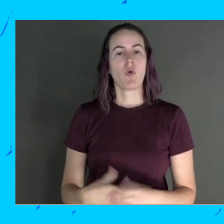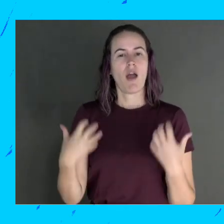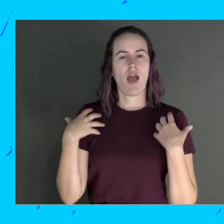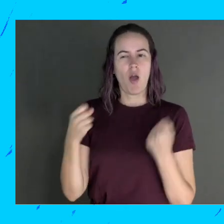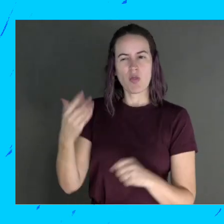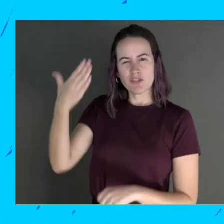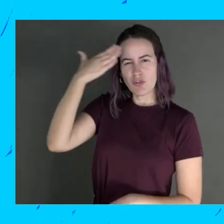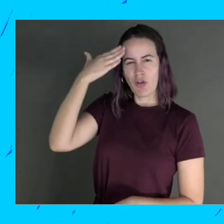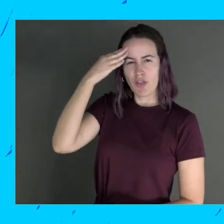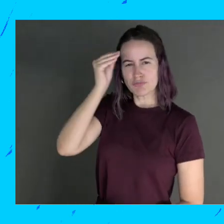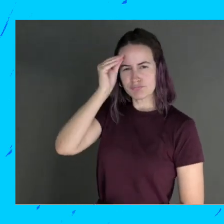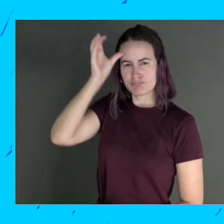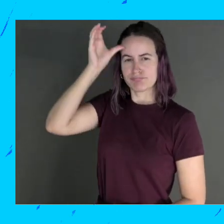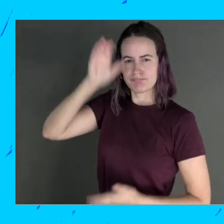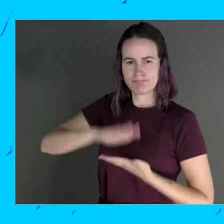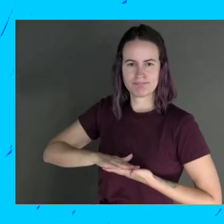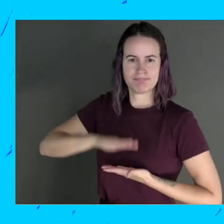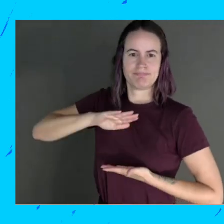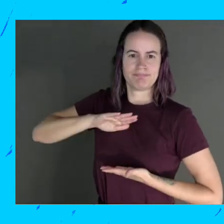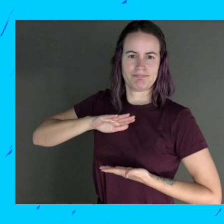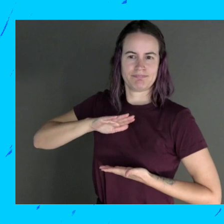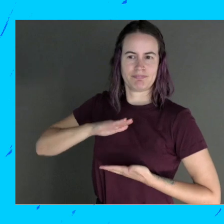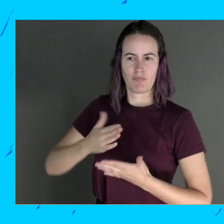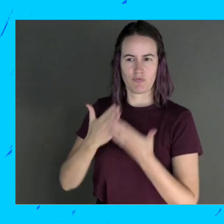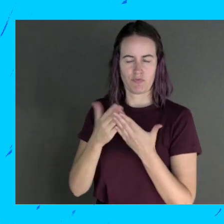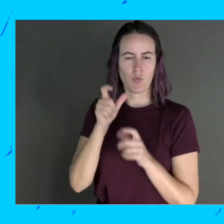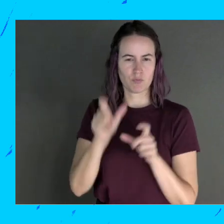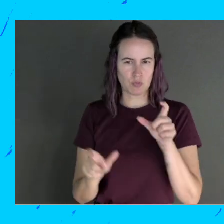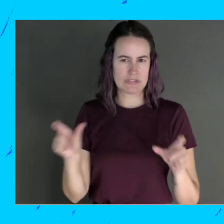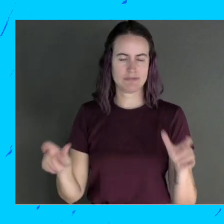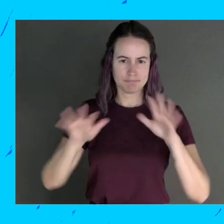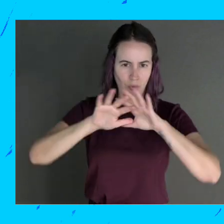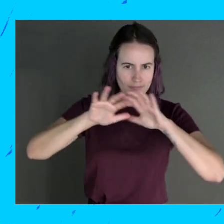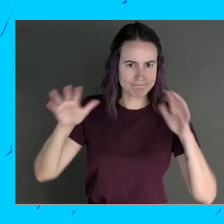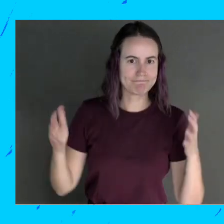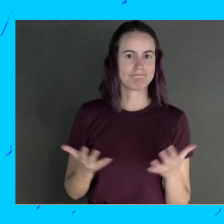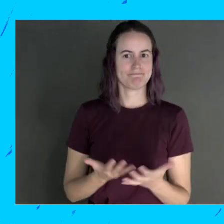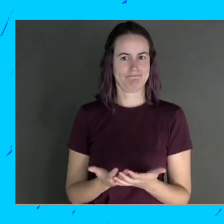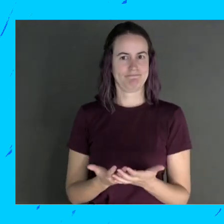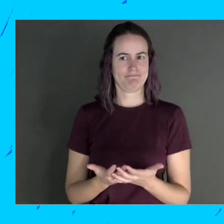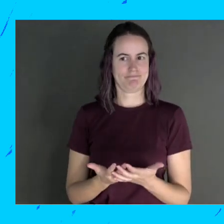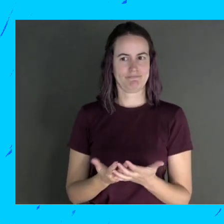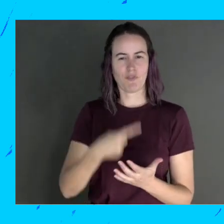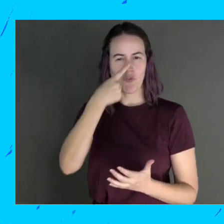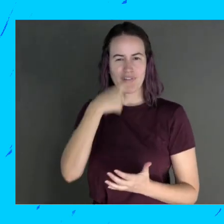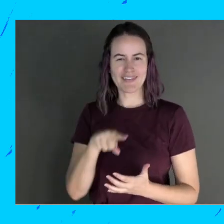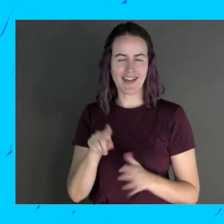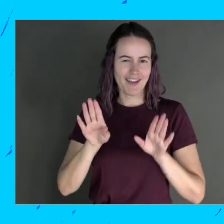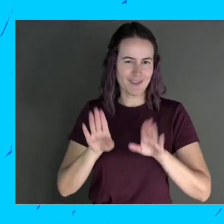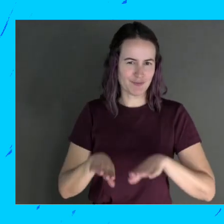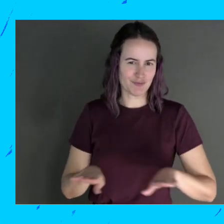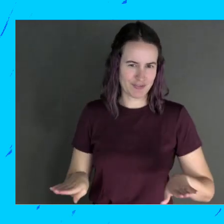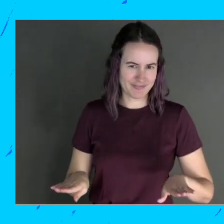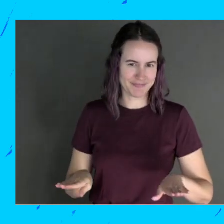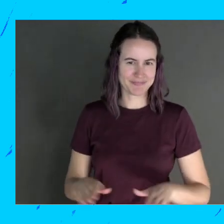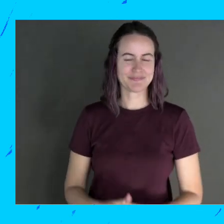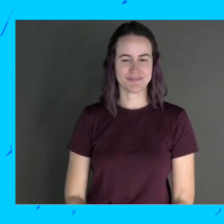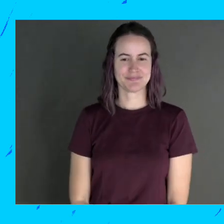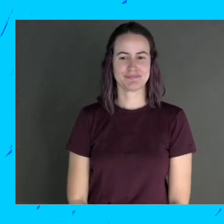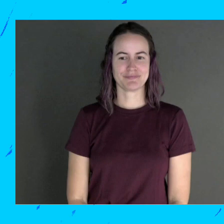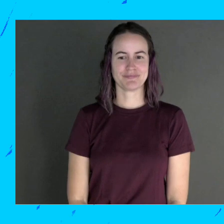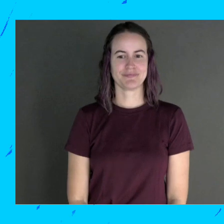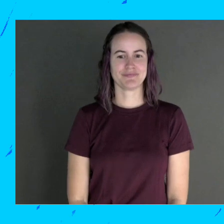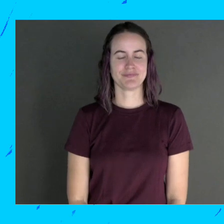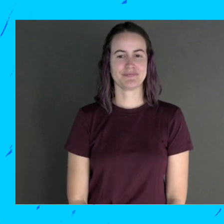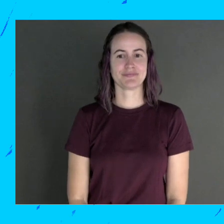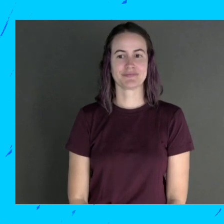es la idea de ser lo más completo posible para los niños en Tailandia.